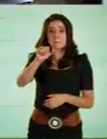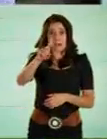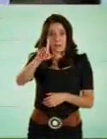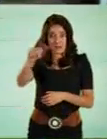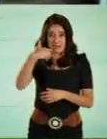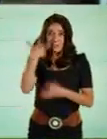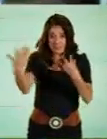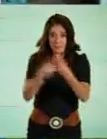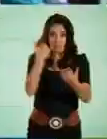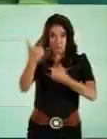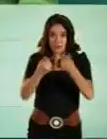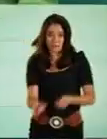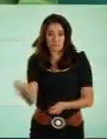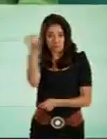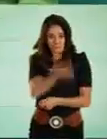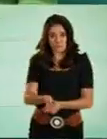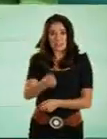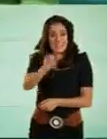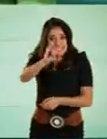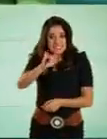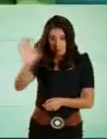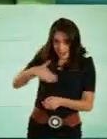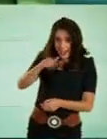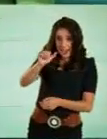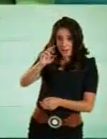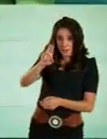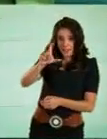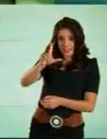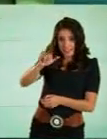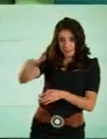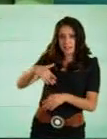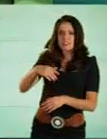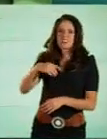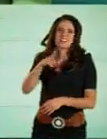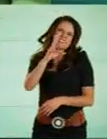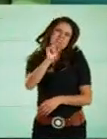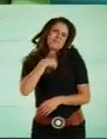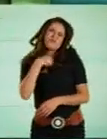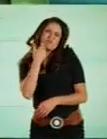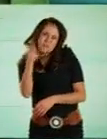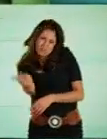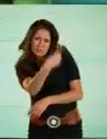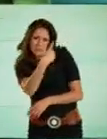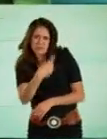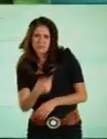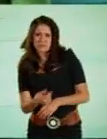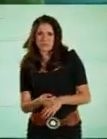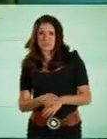Paula, ¿quieres jugar a la cuerda? Sí. ¿Vamos, Aurelia? No, yo no quiero. Ve tú.